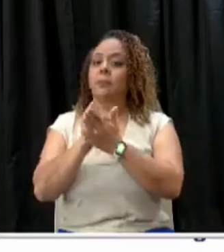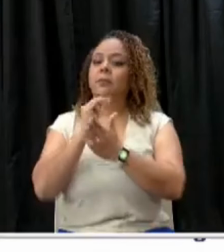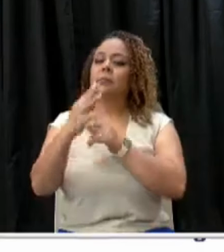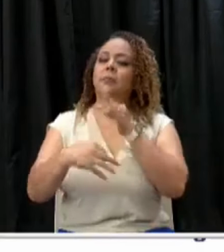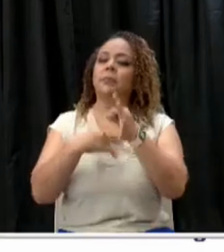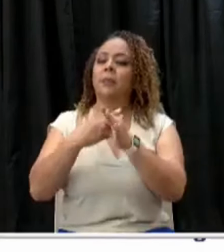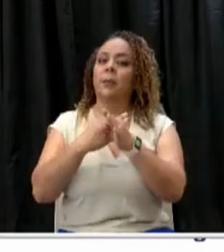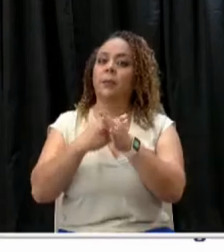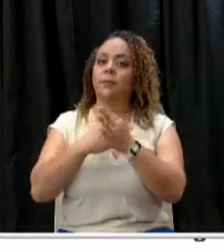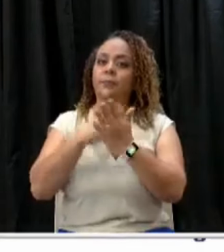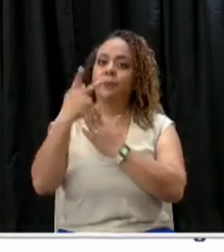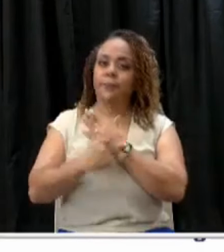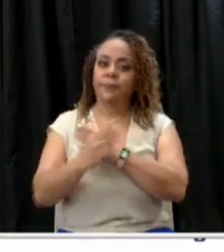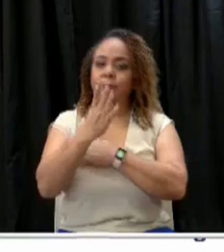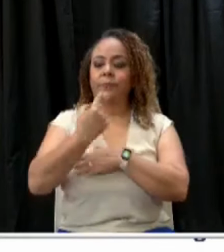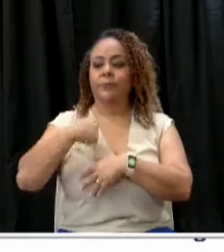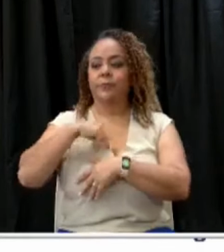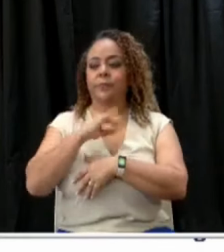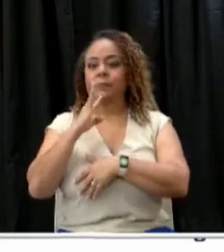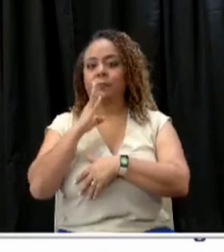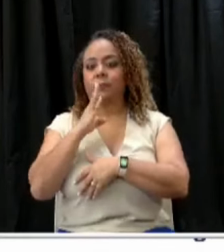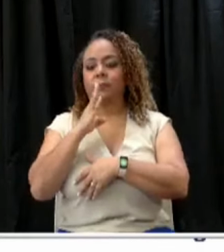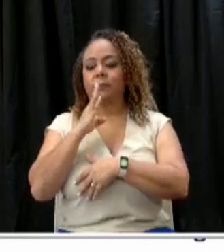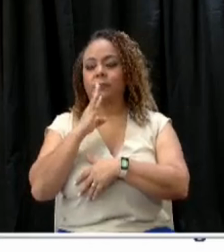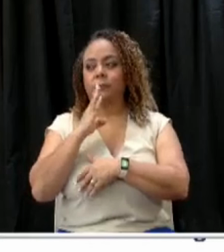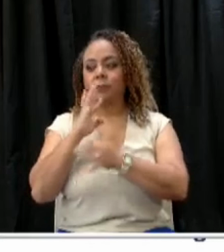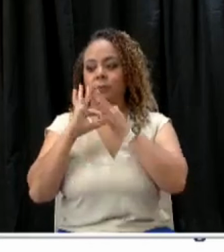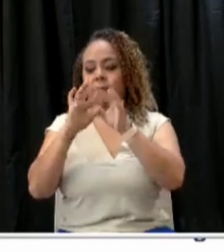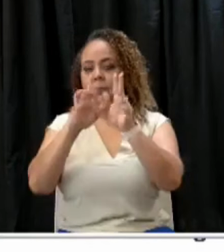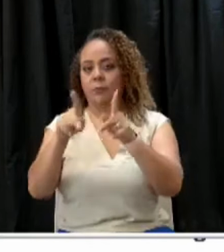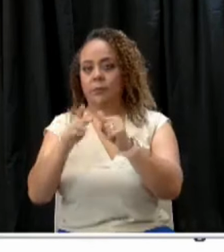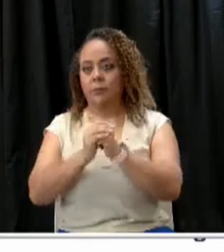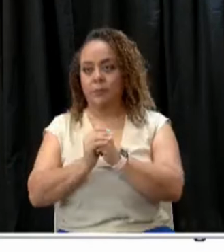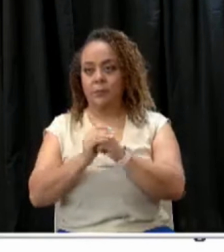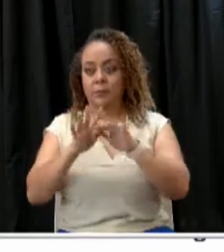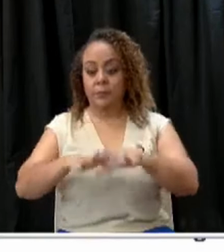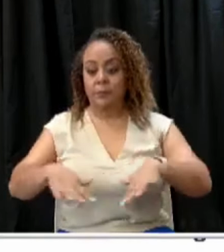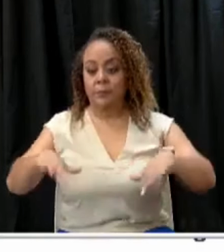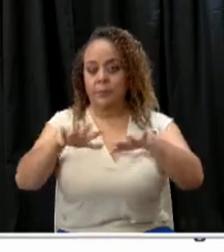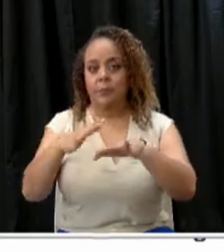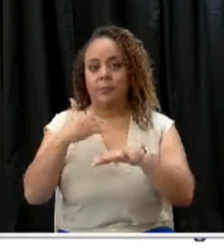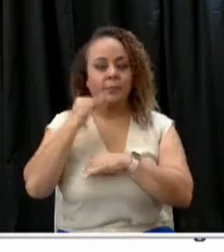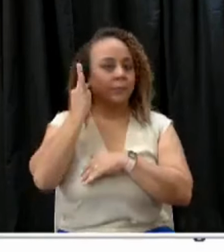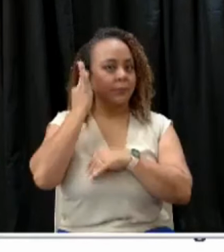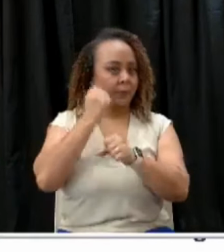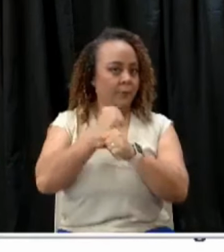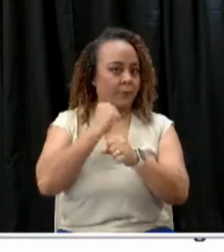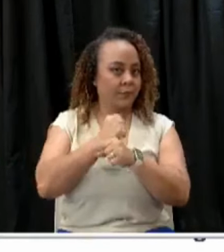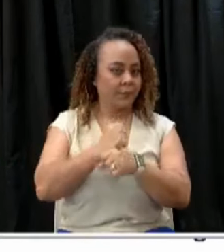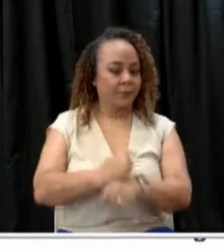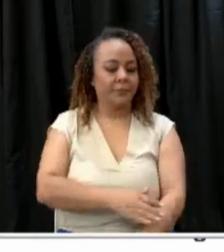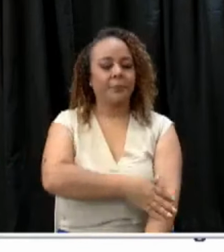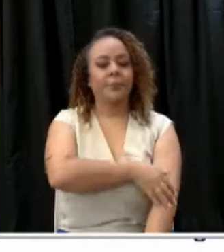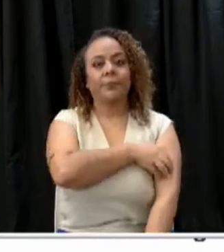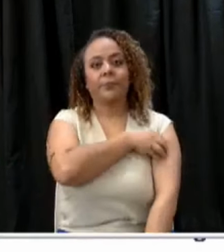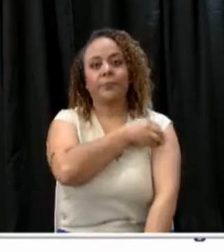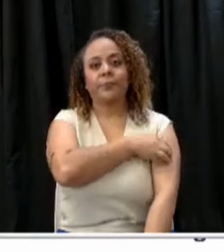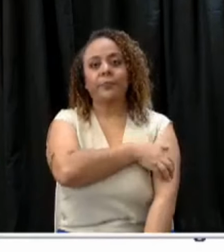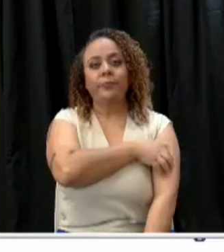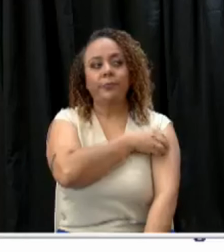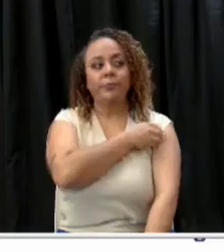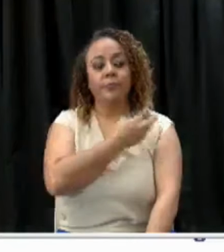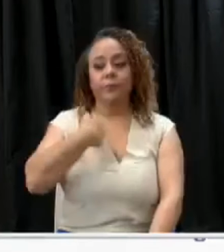de programas, y sobre todo cuando tenemos poblaciones de campo en que haya mujeres trabajando en campo, si nosotros les